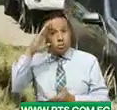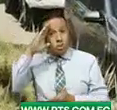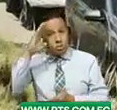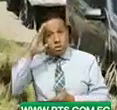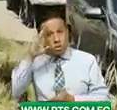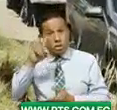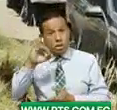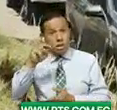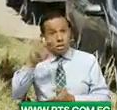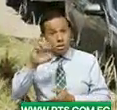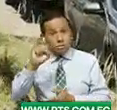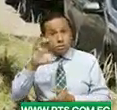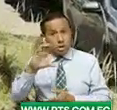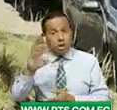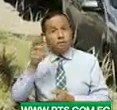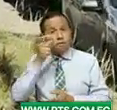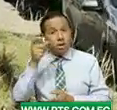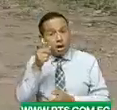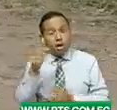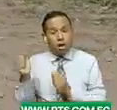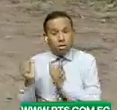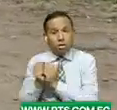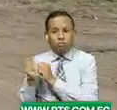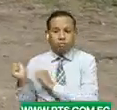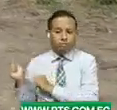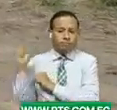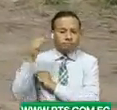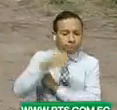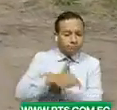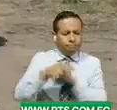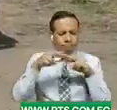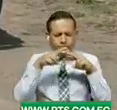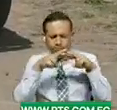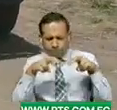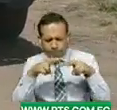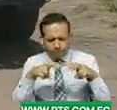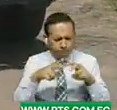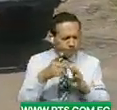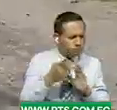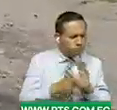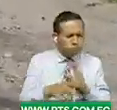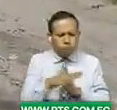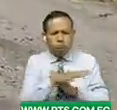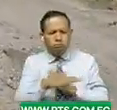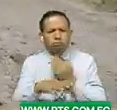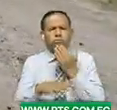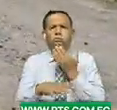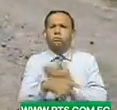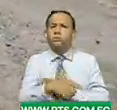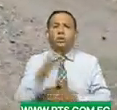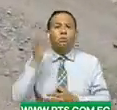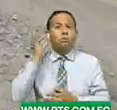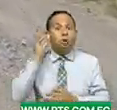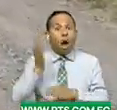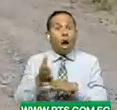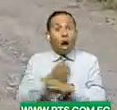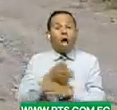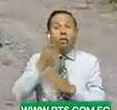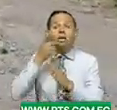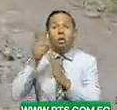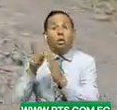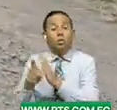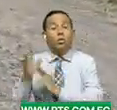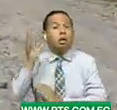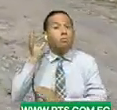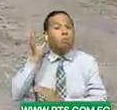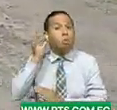DINASED, Criminalística y Fiscalía para realizar las investigaciones de campo. Cuentan que hay una mujer desaparecida, pero que se